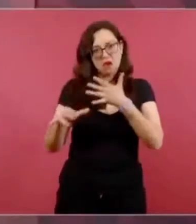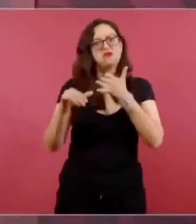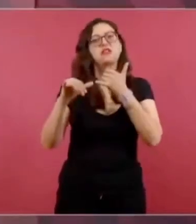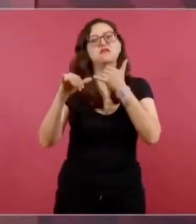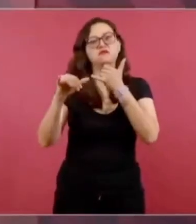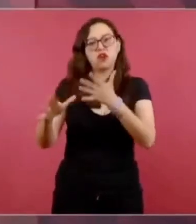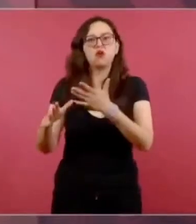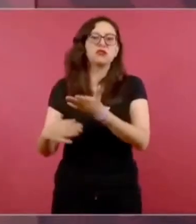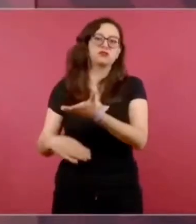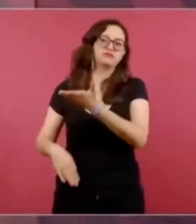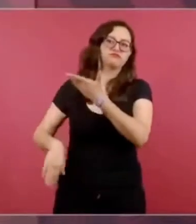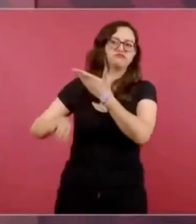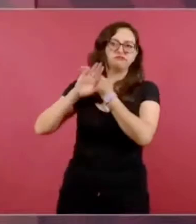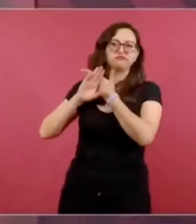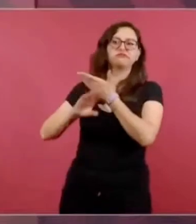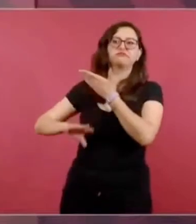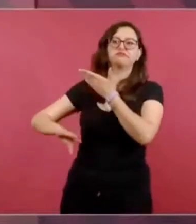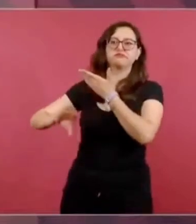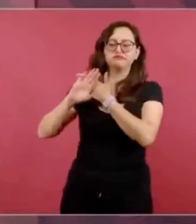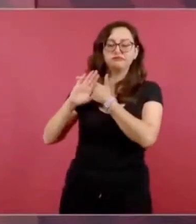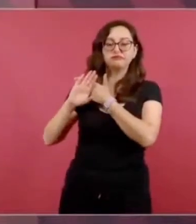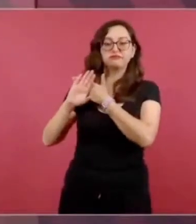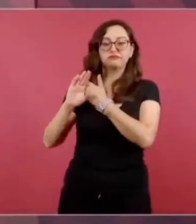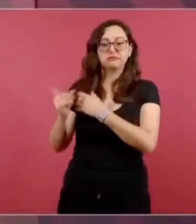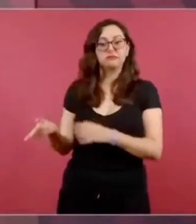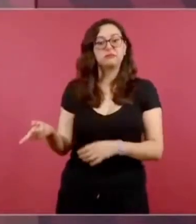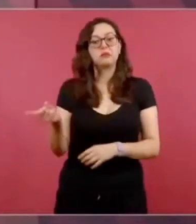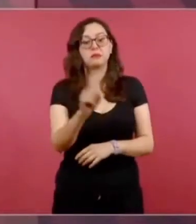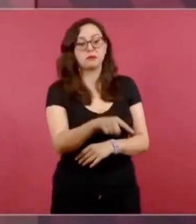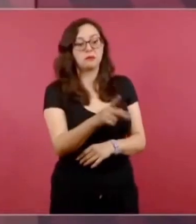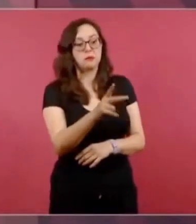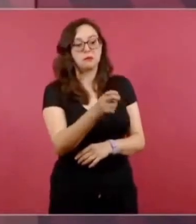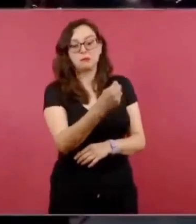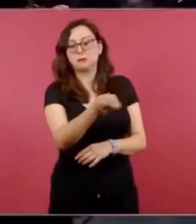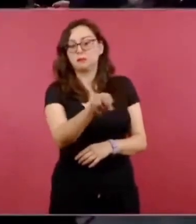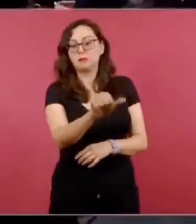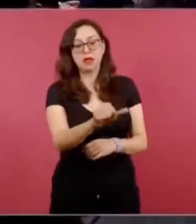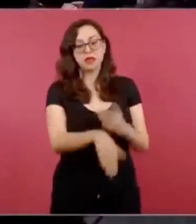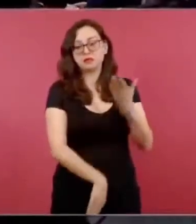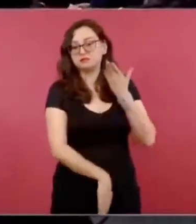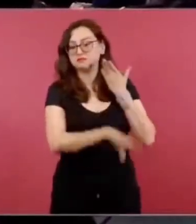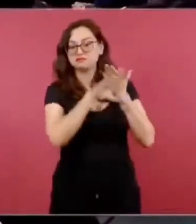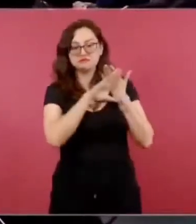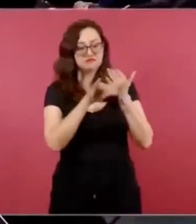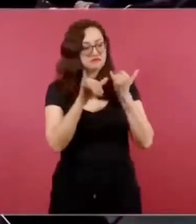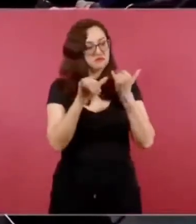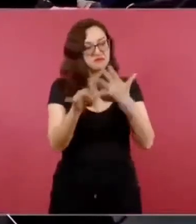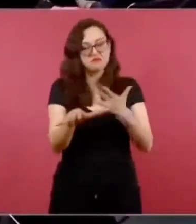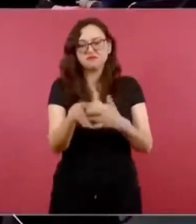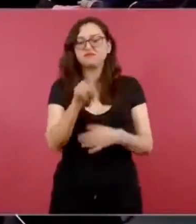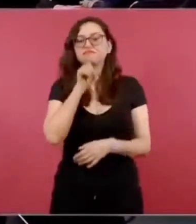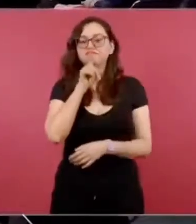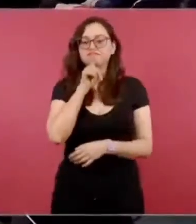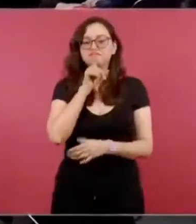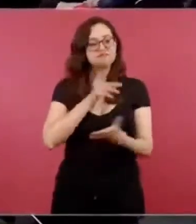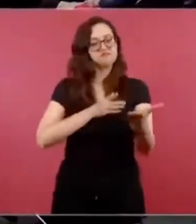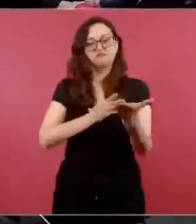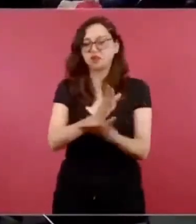para que se agruparan con un solo candidato. De todas